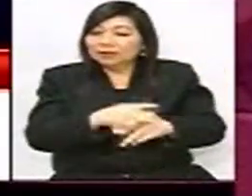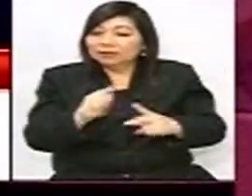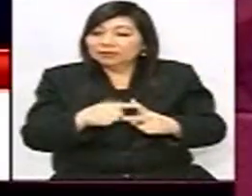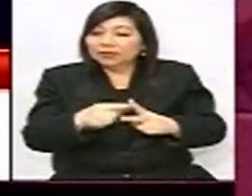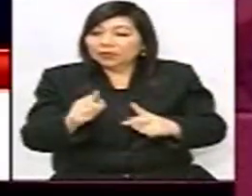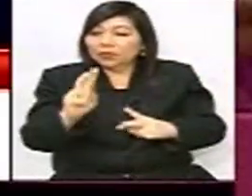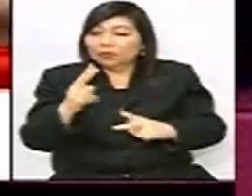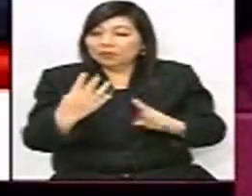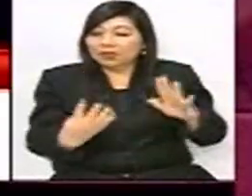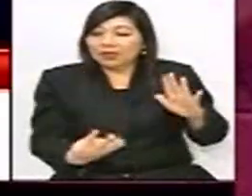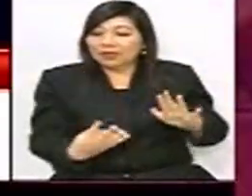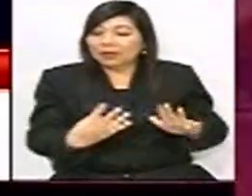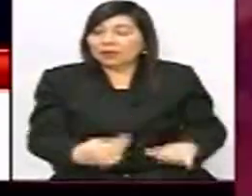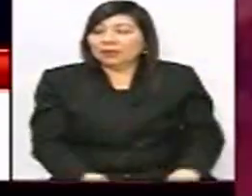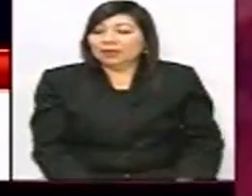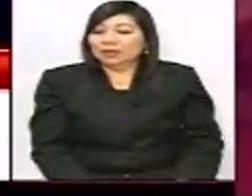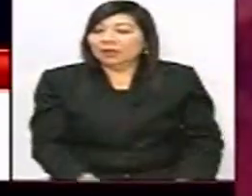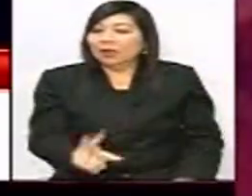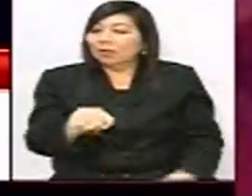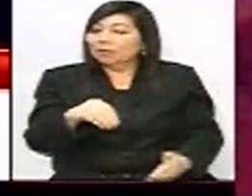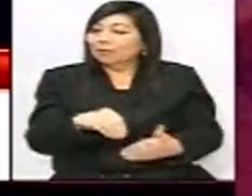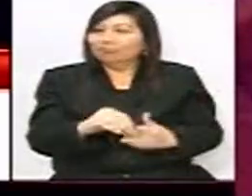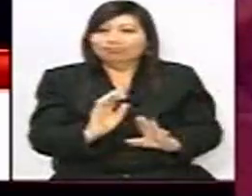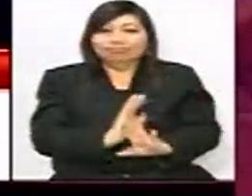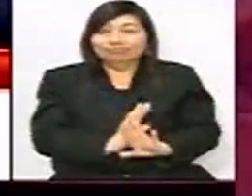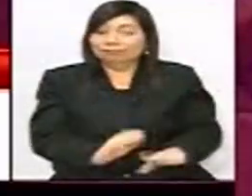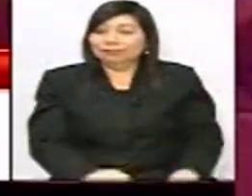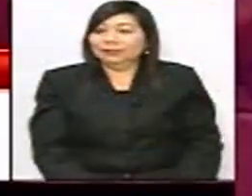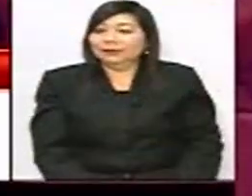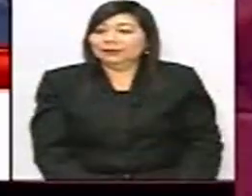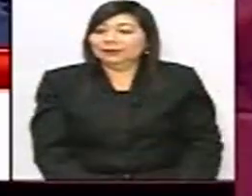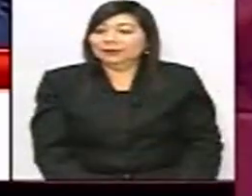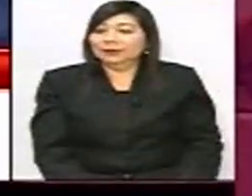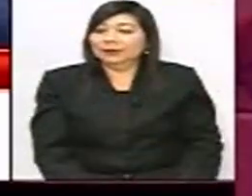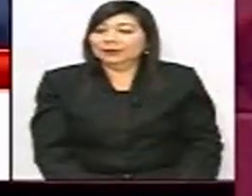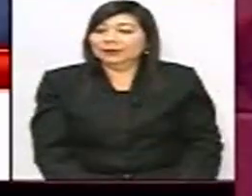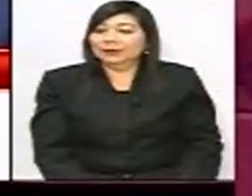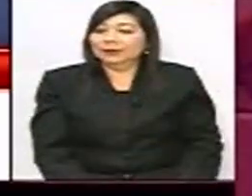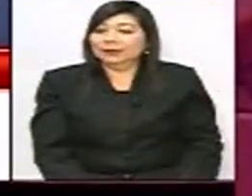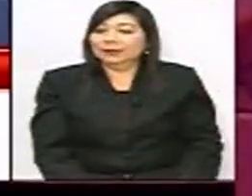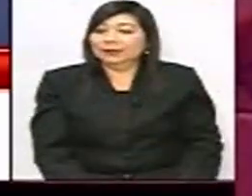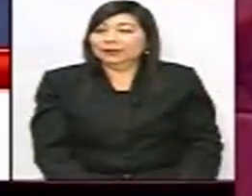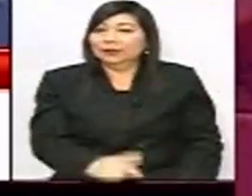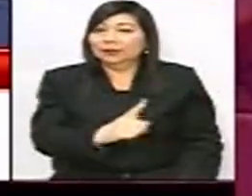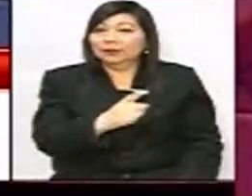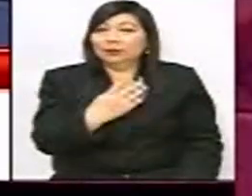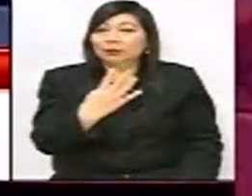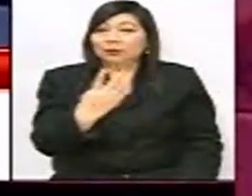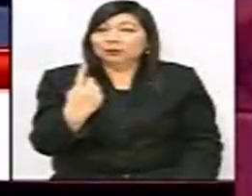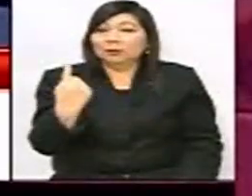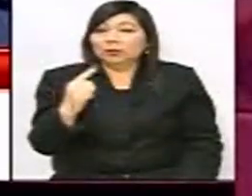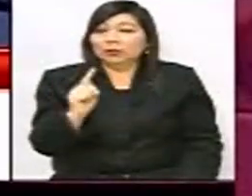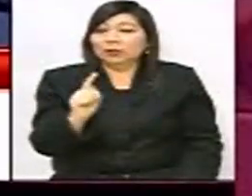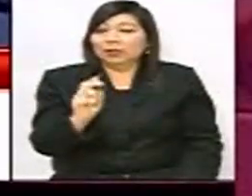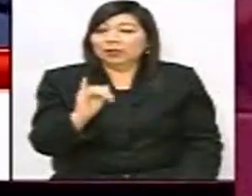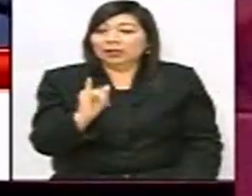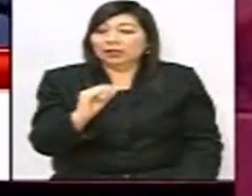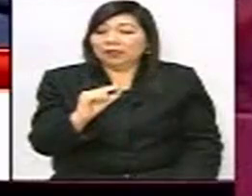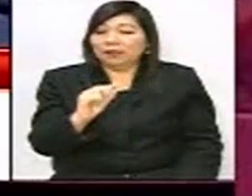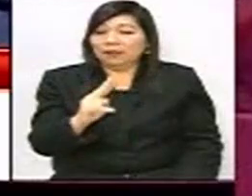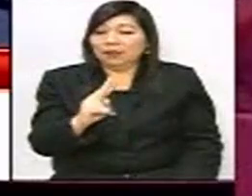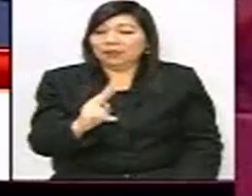saliente en el 2014 incumplió, ¿no? Acá se reconoce 142 millones de dólares más IGB.